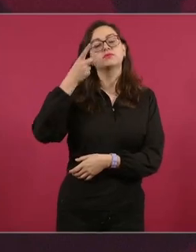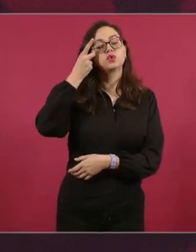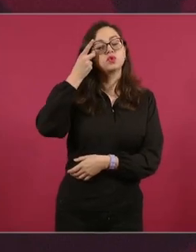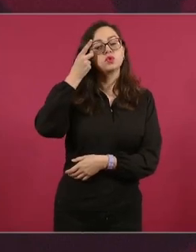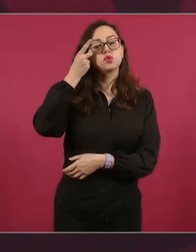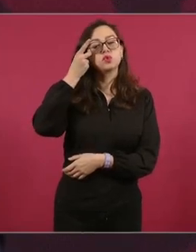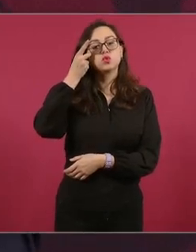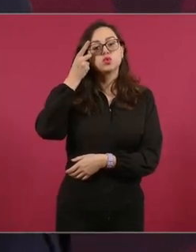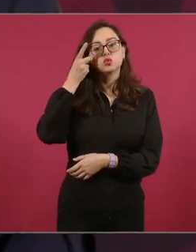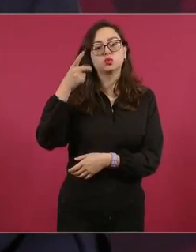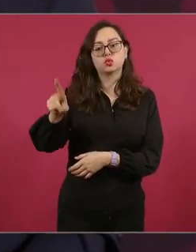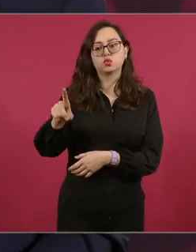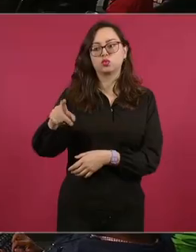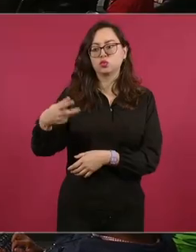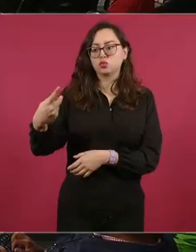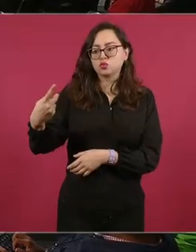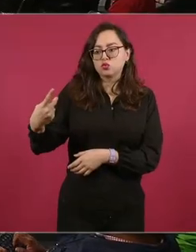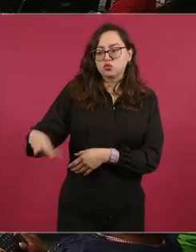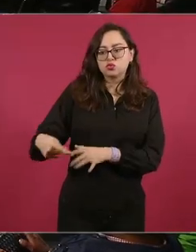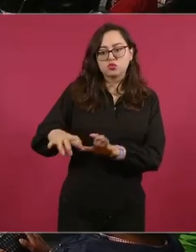o no les reconocían